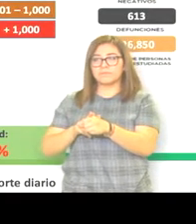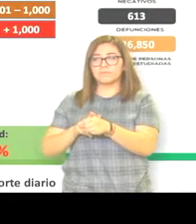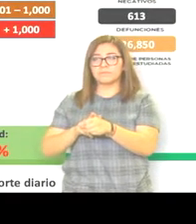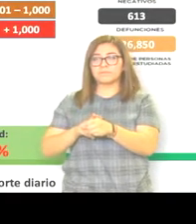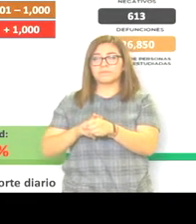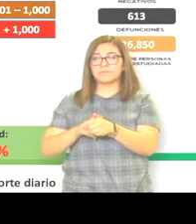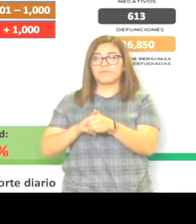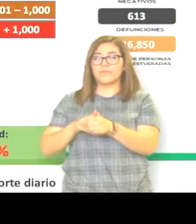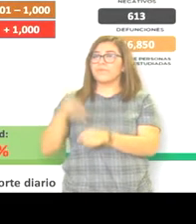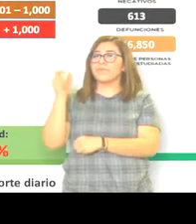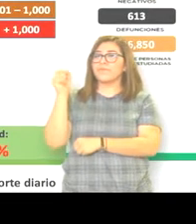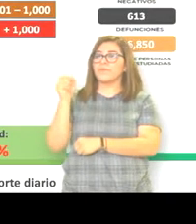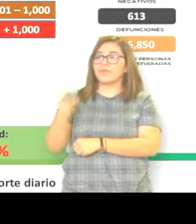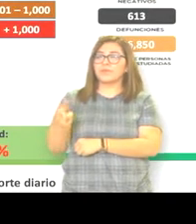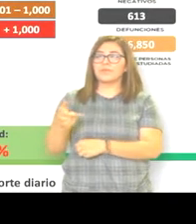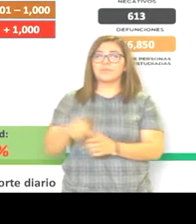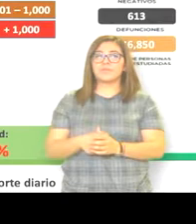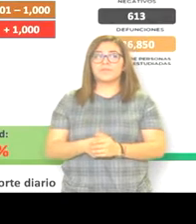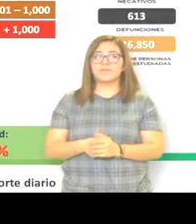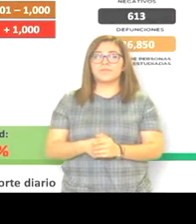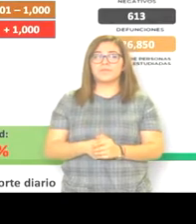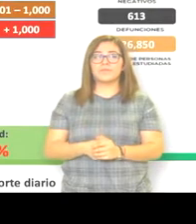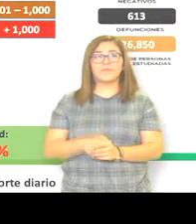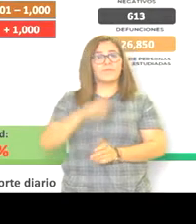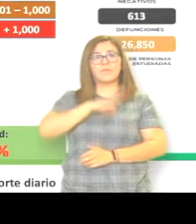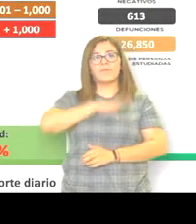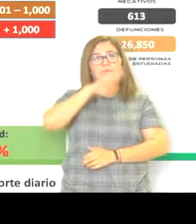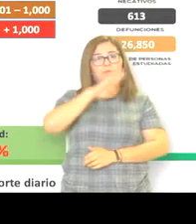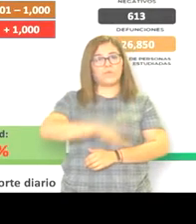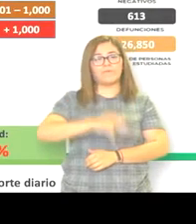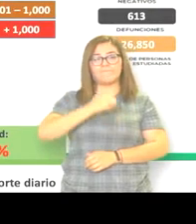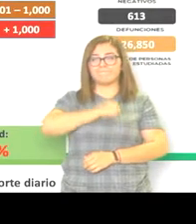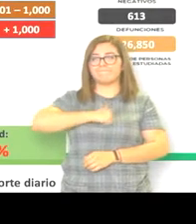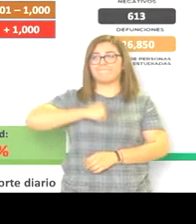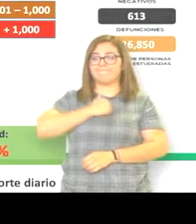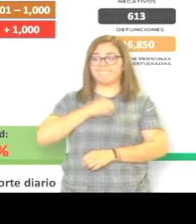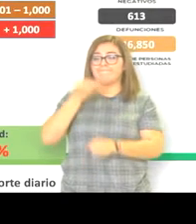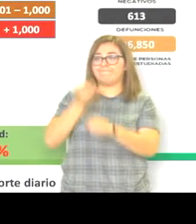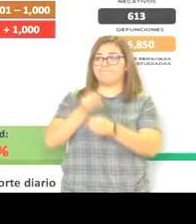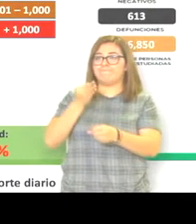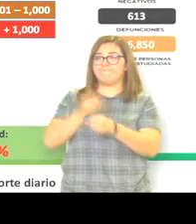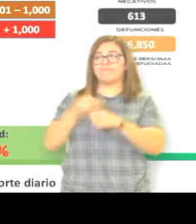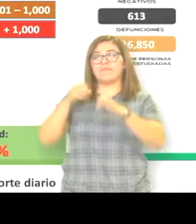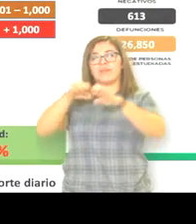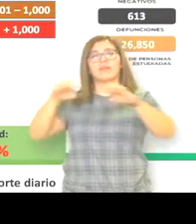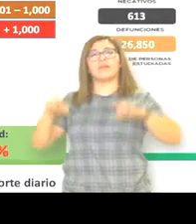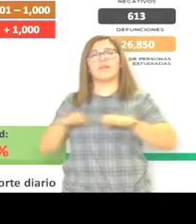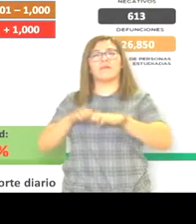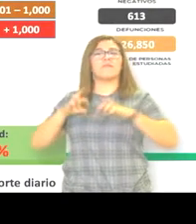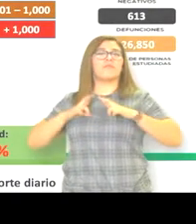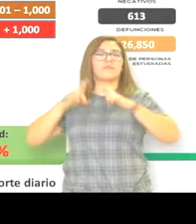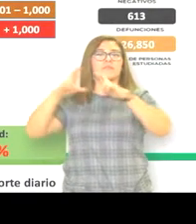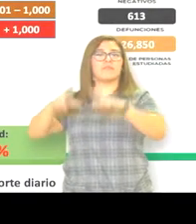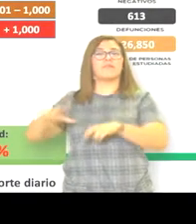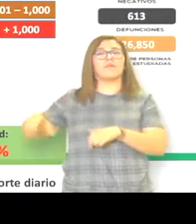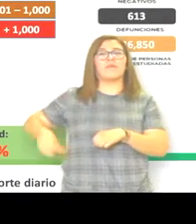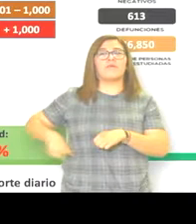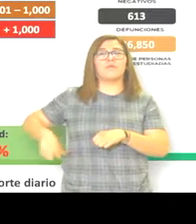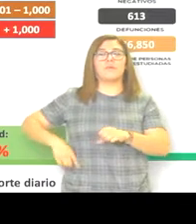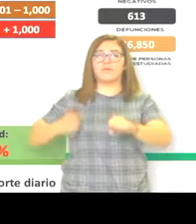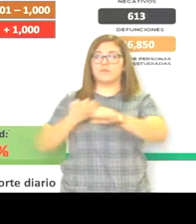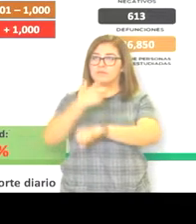y lamentablemente esto se refleja también en defunciones. Y desde aquí, a nombre del gobierno del estado de San Luis